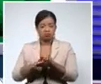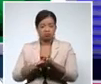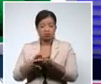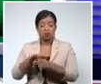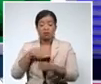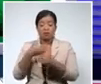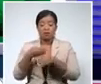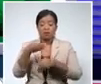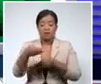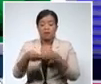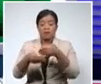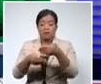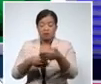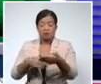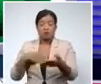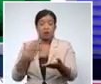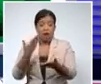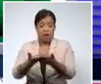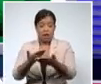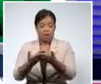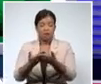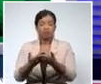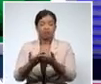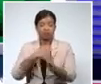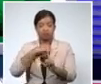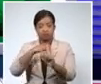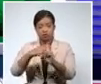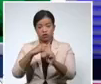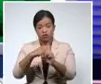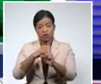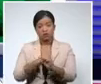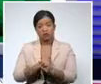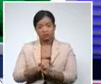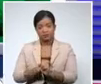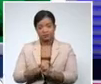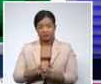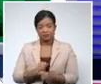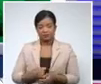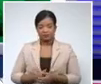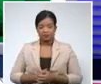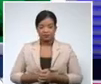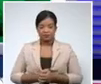formas, se estudió por ser contacto de un caso positivo, como le corresponde,